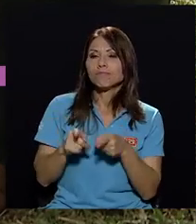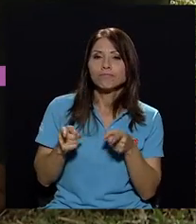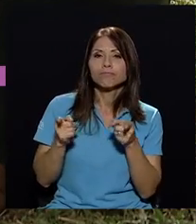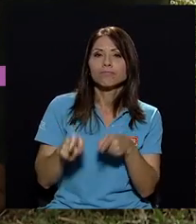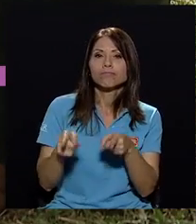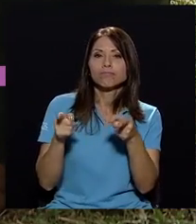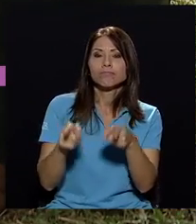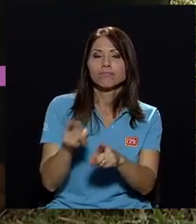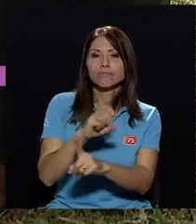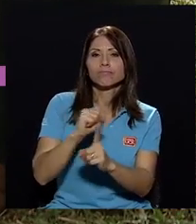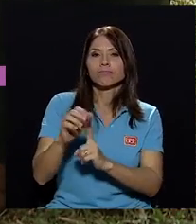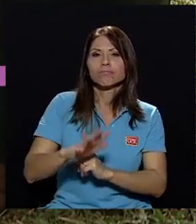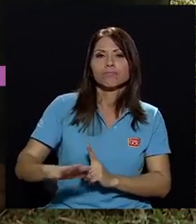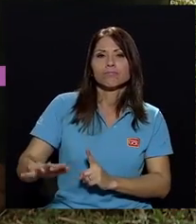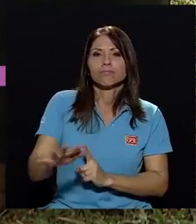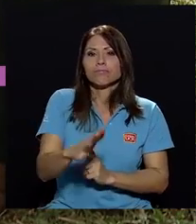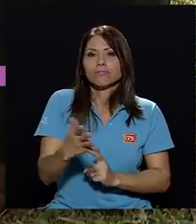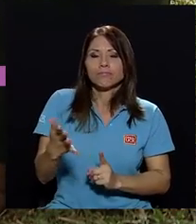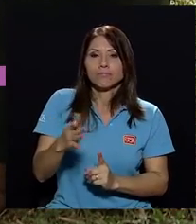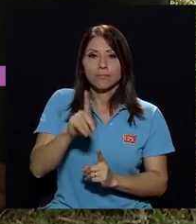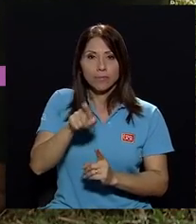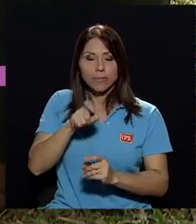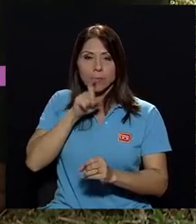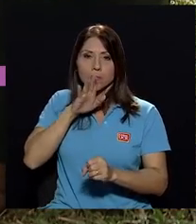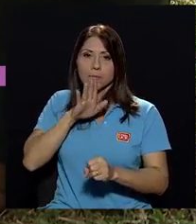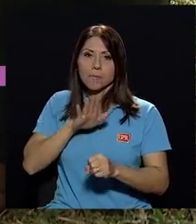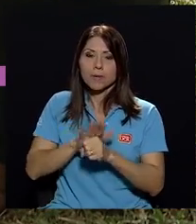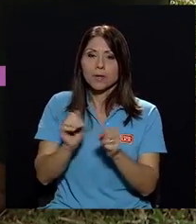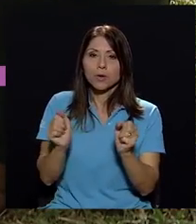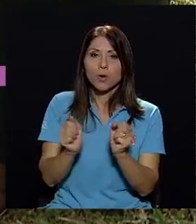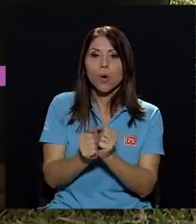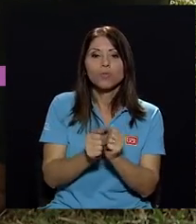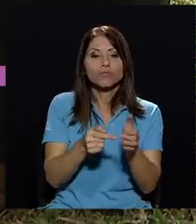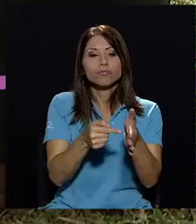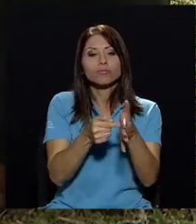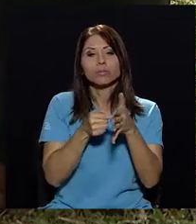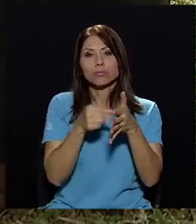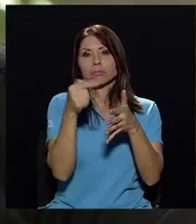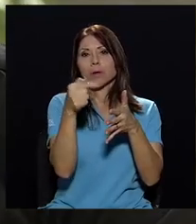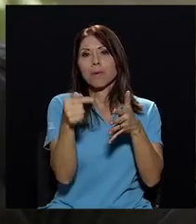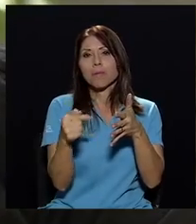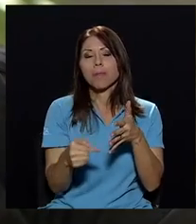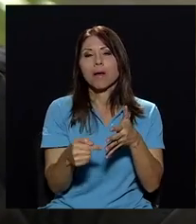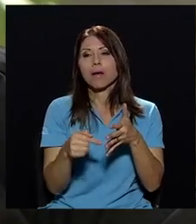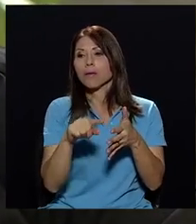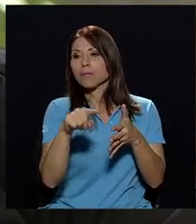muy frecuentemente en nuestra sociedad es que tenemos que cumplir toda una serie de expectativas y demandas.